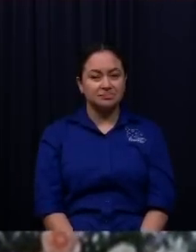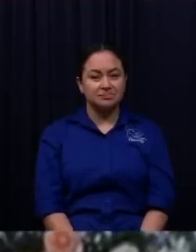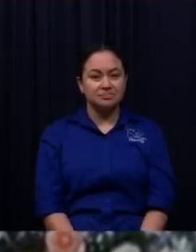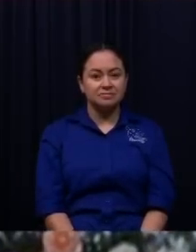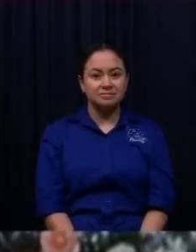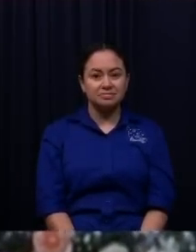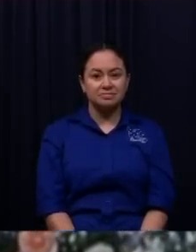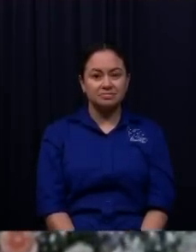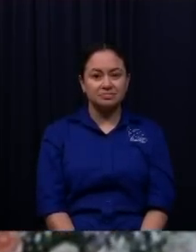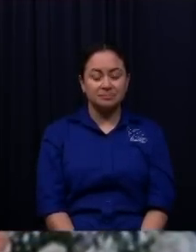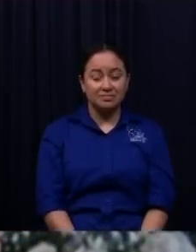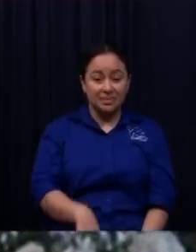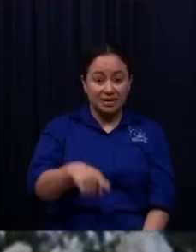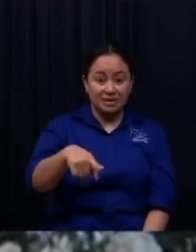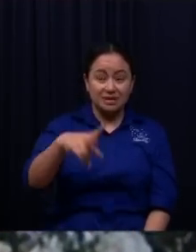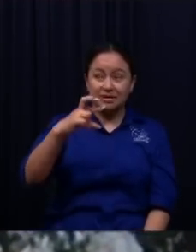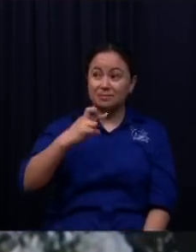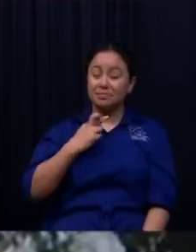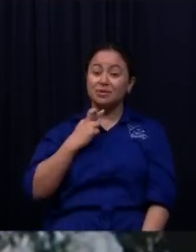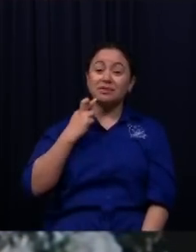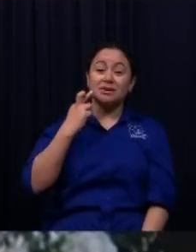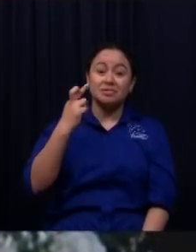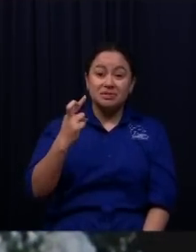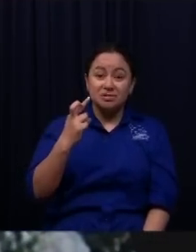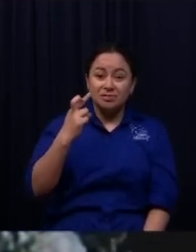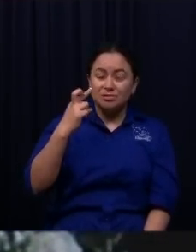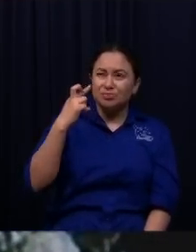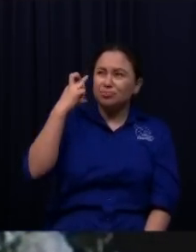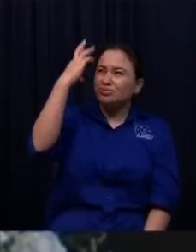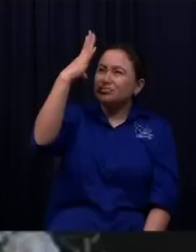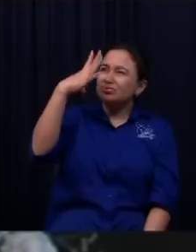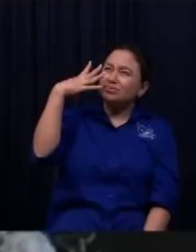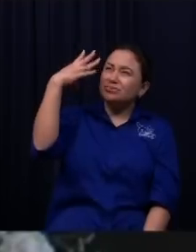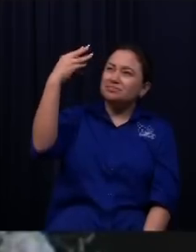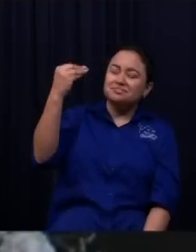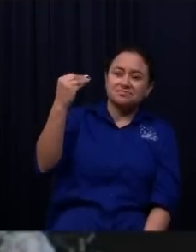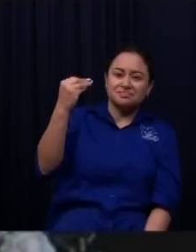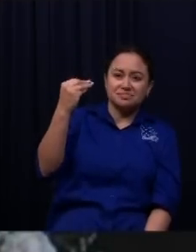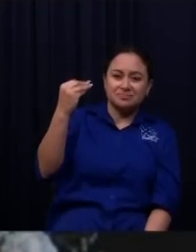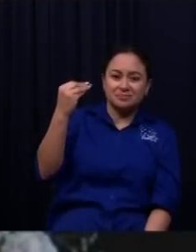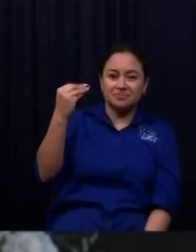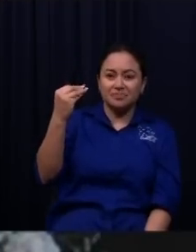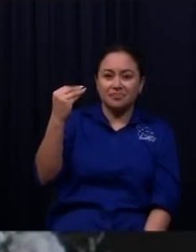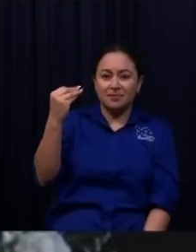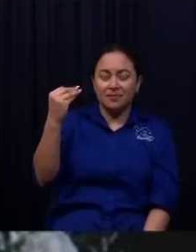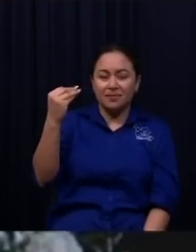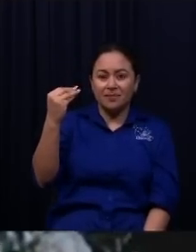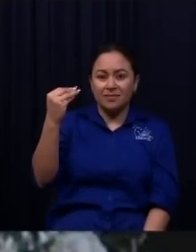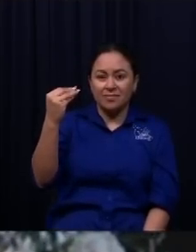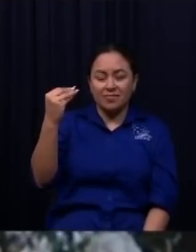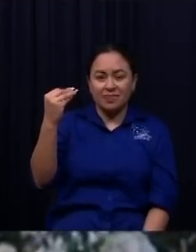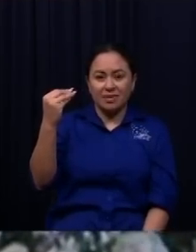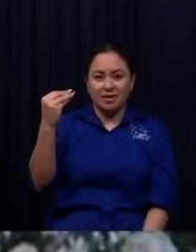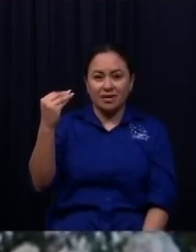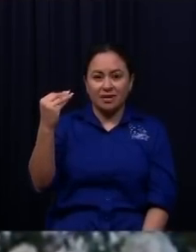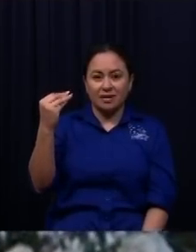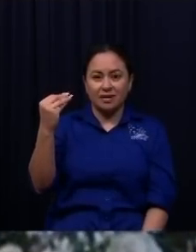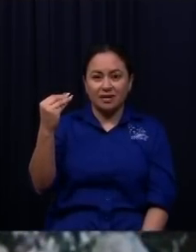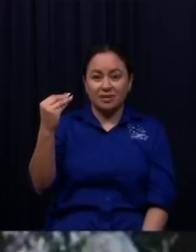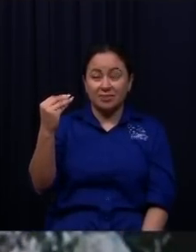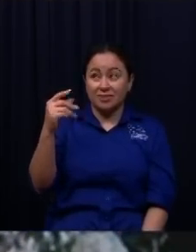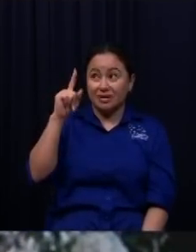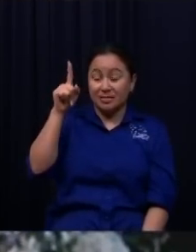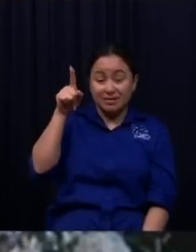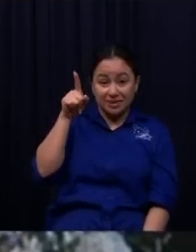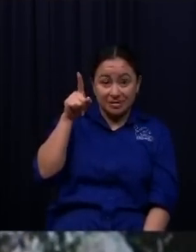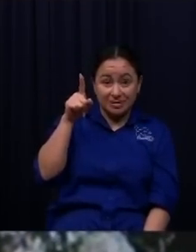Esta es la proclamación de la divinidad que se escondió en Cristo Jesús, que visitó la tierra. Hermano,